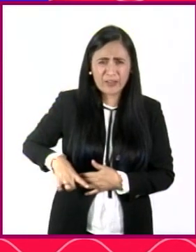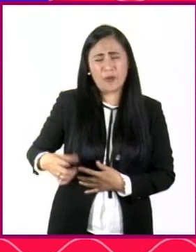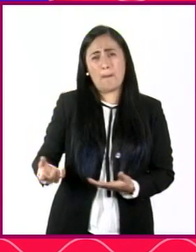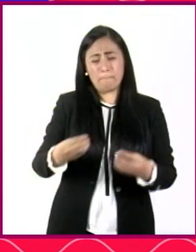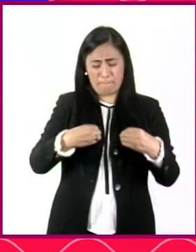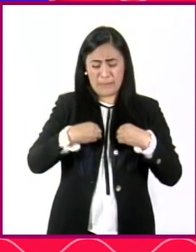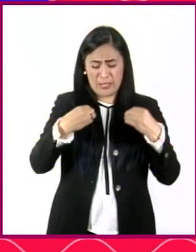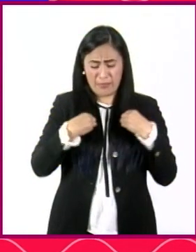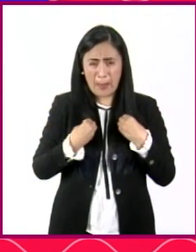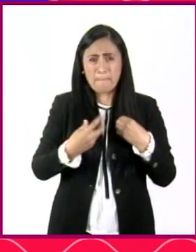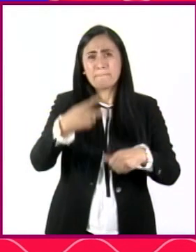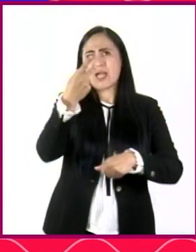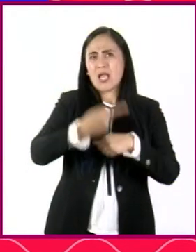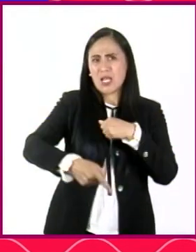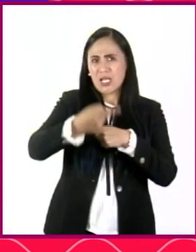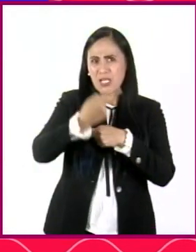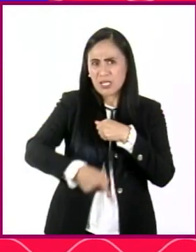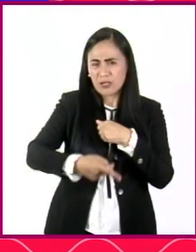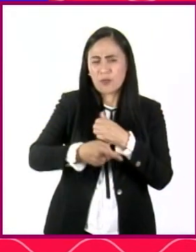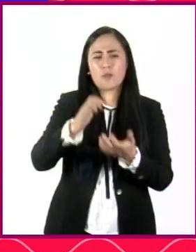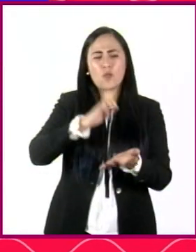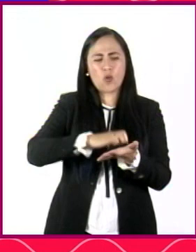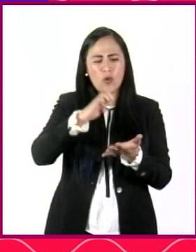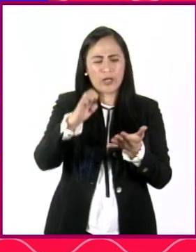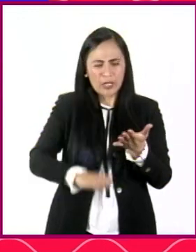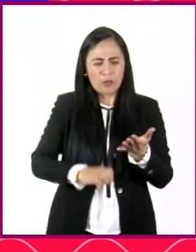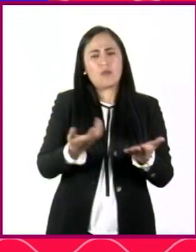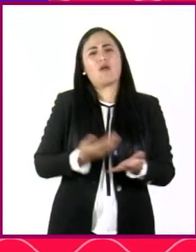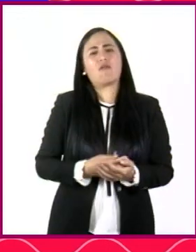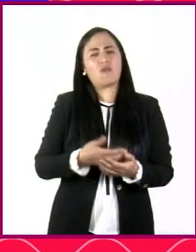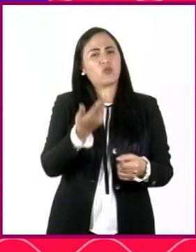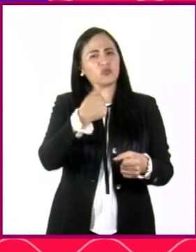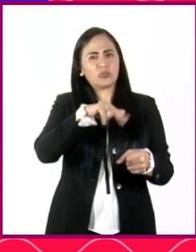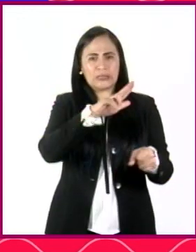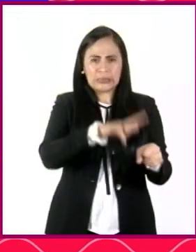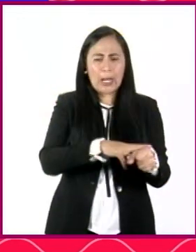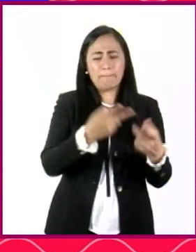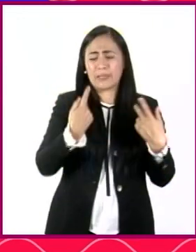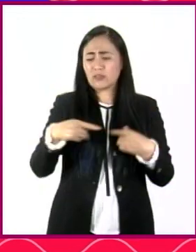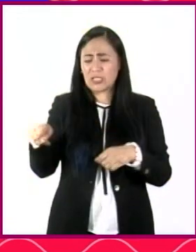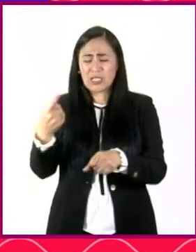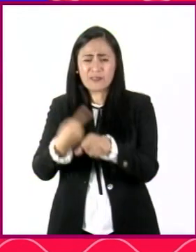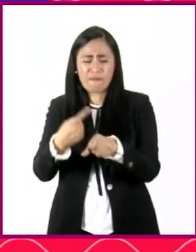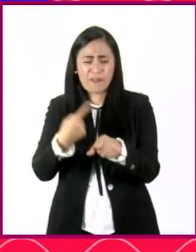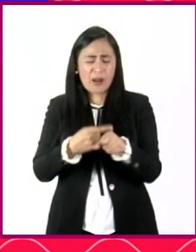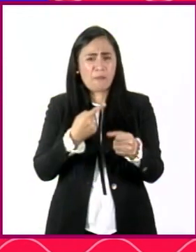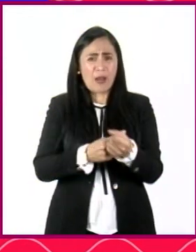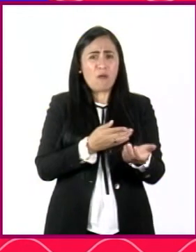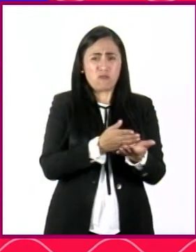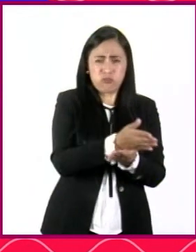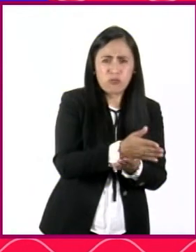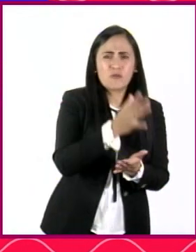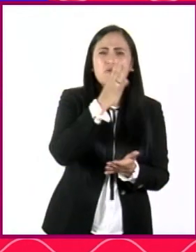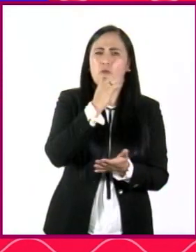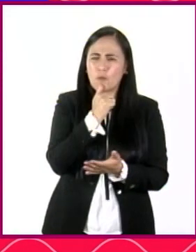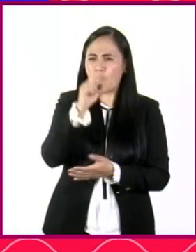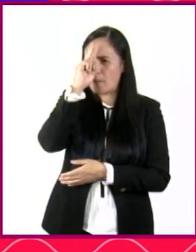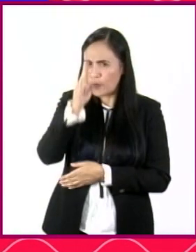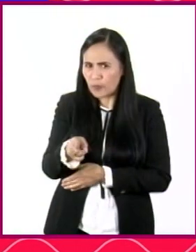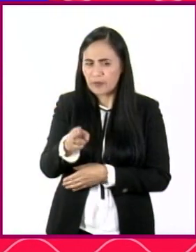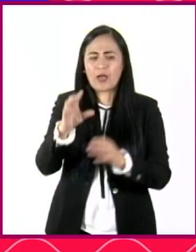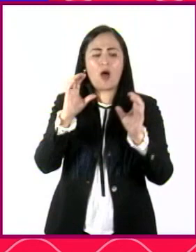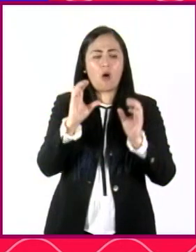vida. Por ejemplo, cuando se niega asistencia médica a personas enfermas o cuando permite la construcción